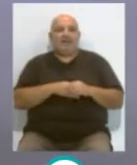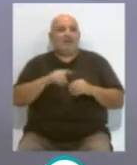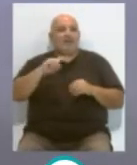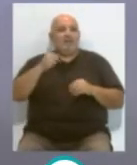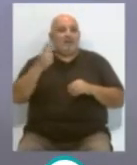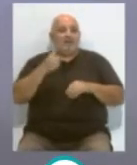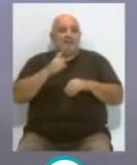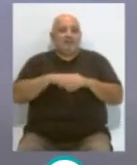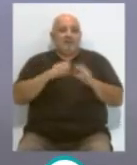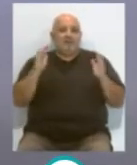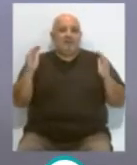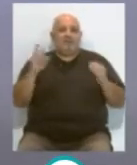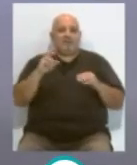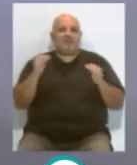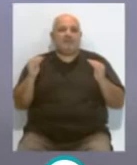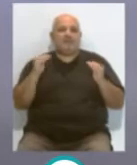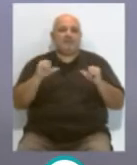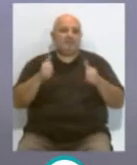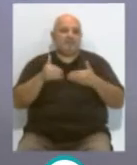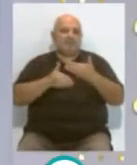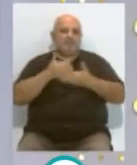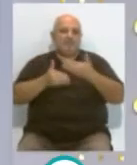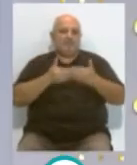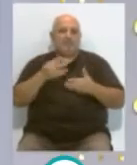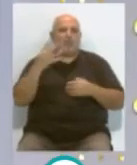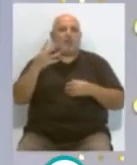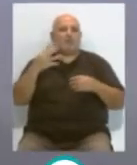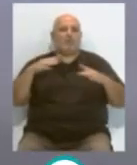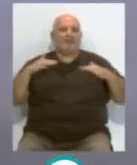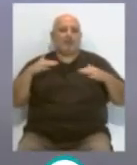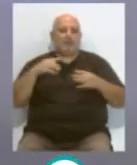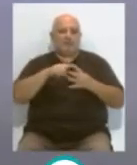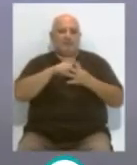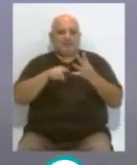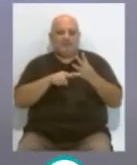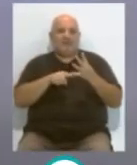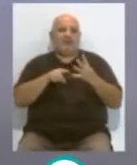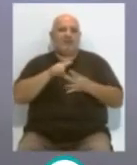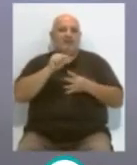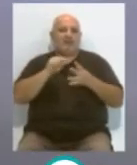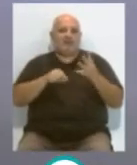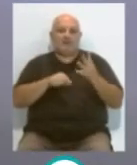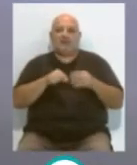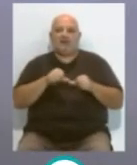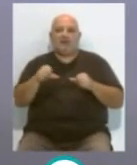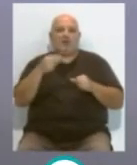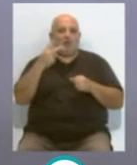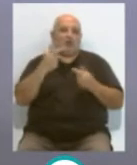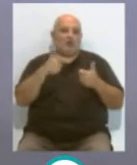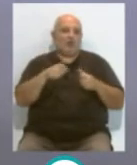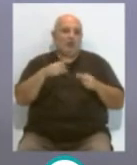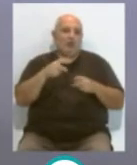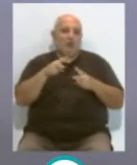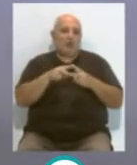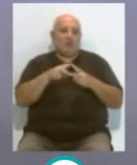primera parte de la pretemporada, que va a ser con esos cuatro partidos que ya están decididos, los dos que hemos